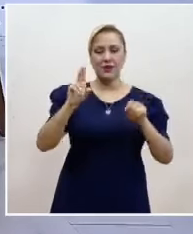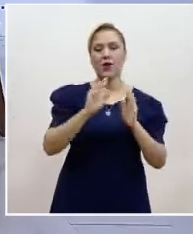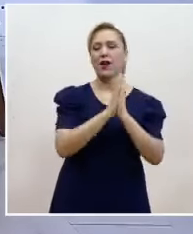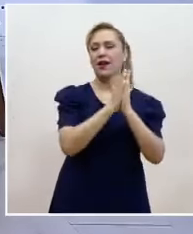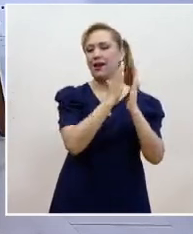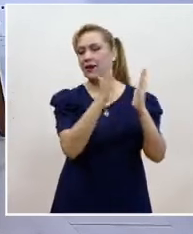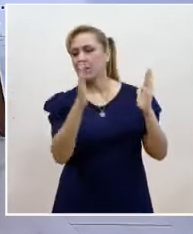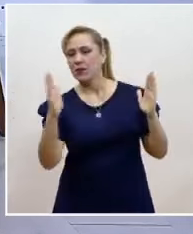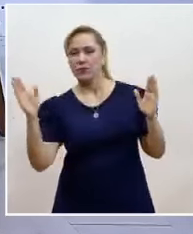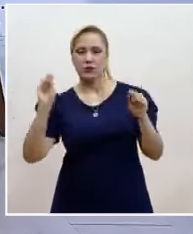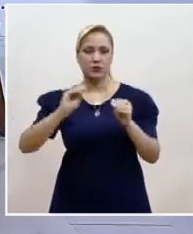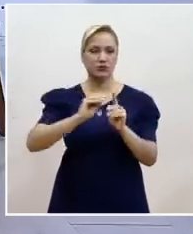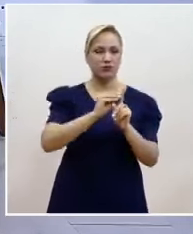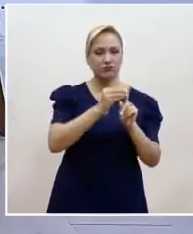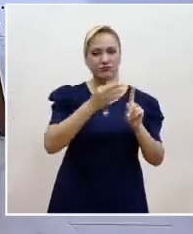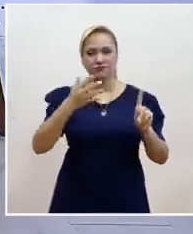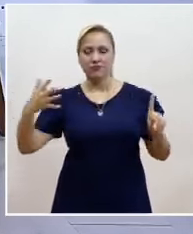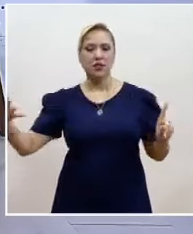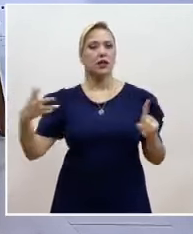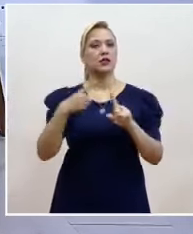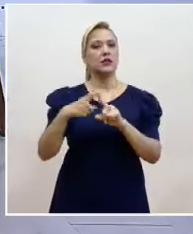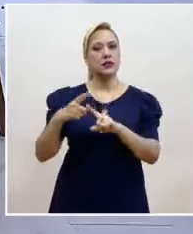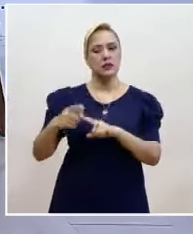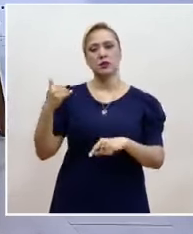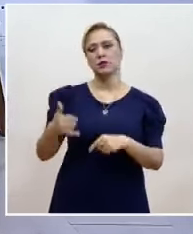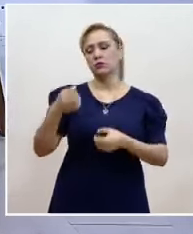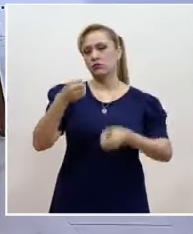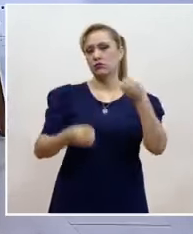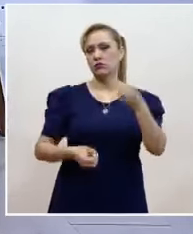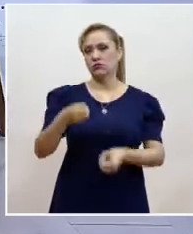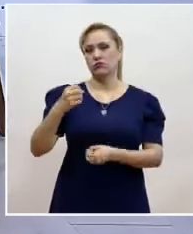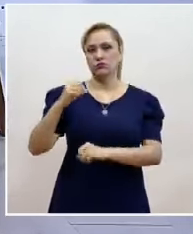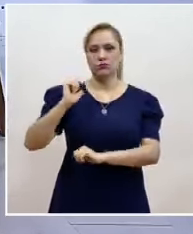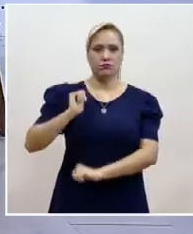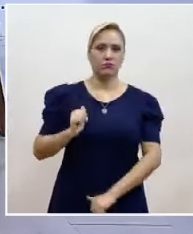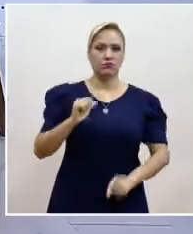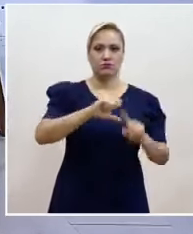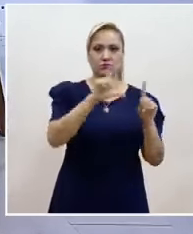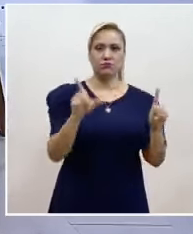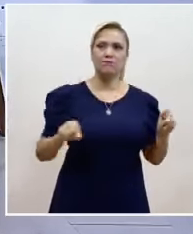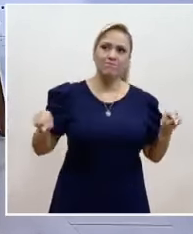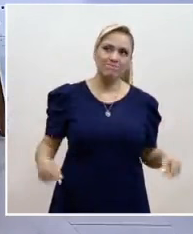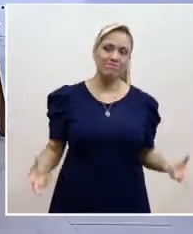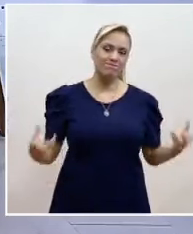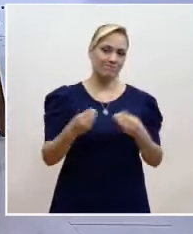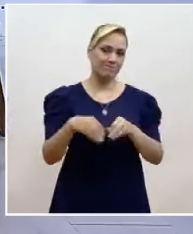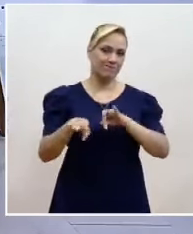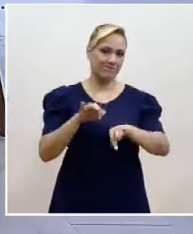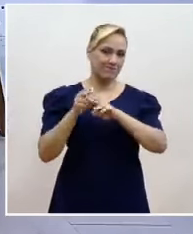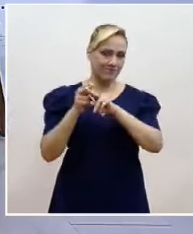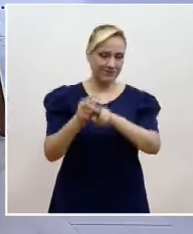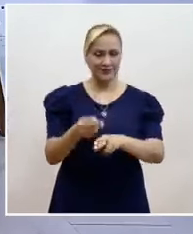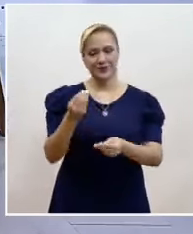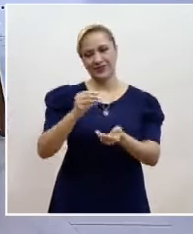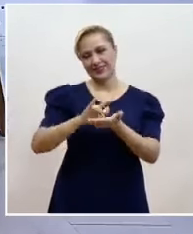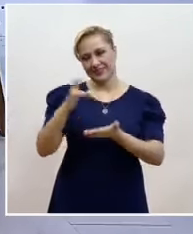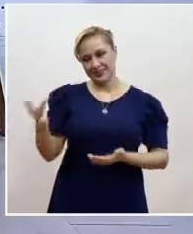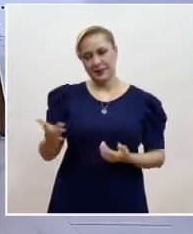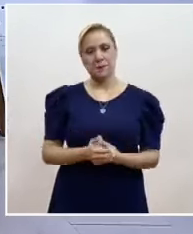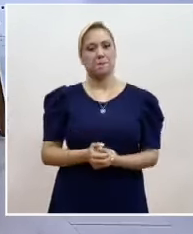Sala Superior del Tribunal Electoral del Poder Judicial de la Federación. Bienvenido, Arturo. Muchas gracias, Roberto. Encantado pues que hayan aceptado la invitación. Laura,